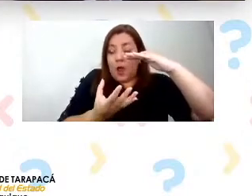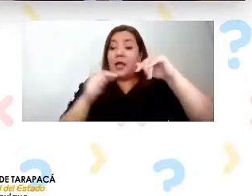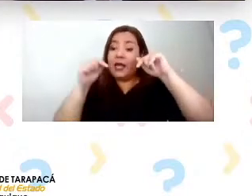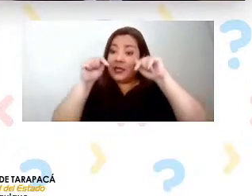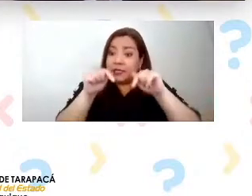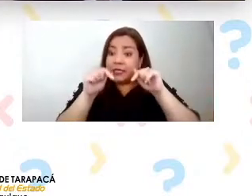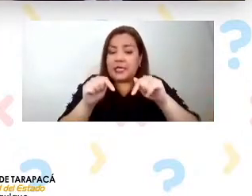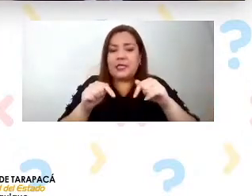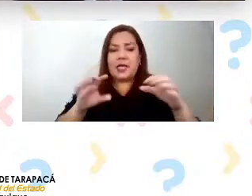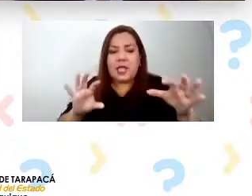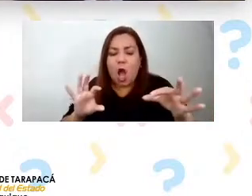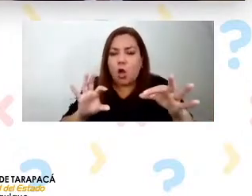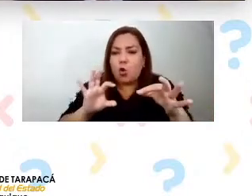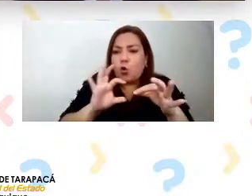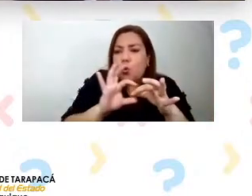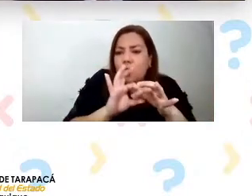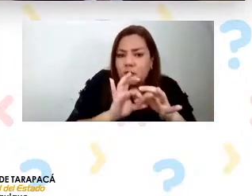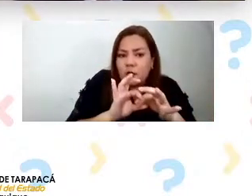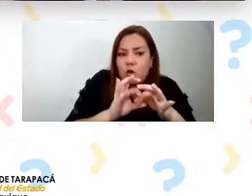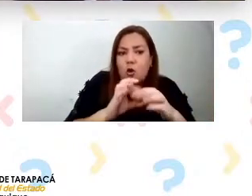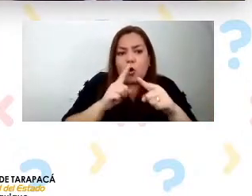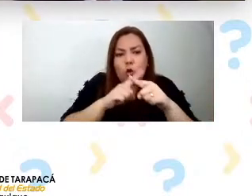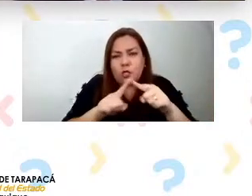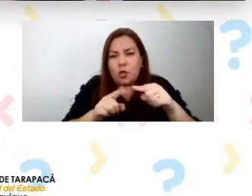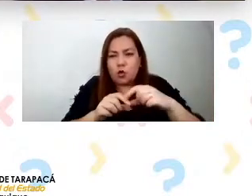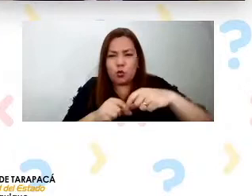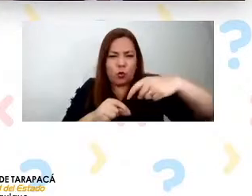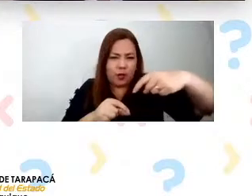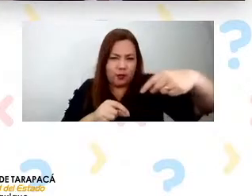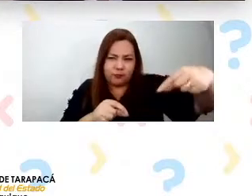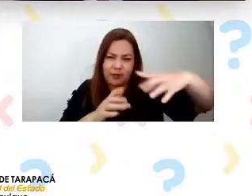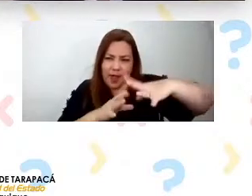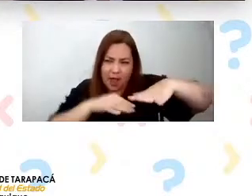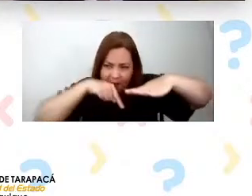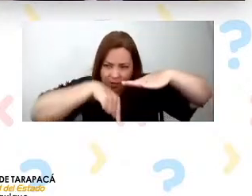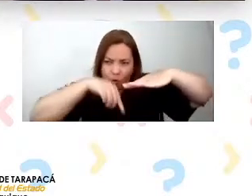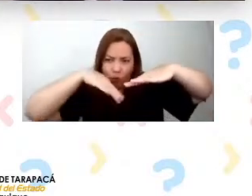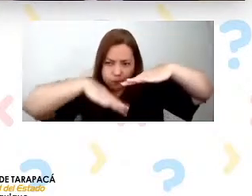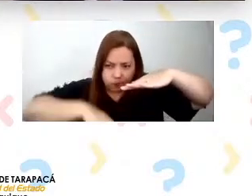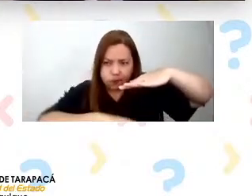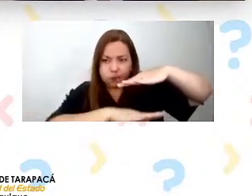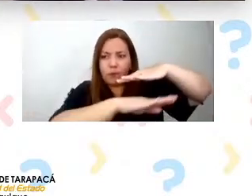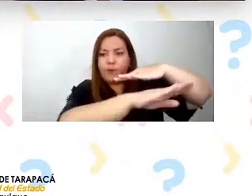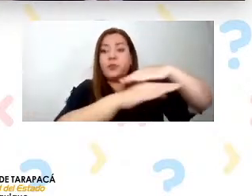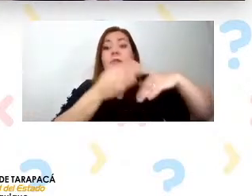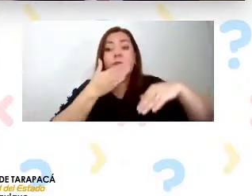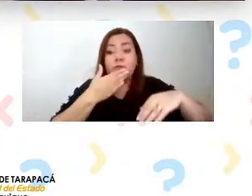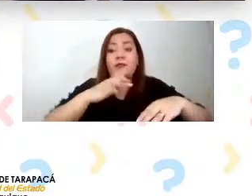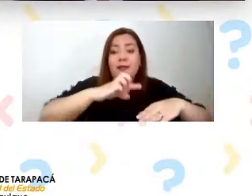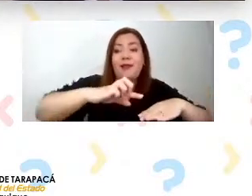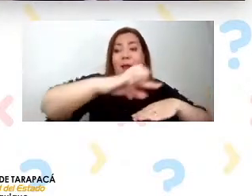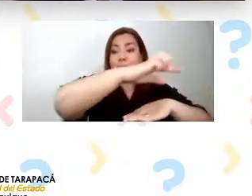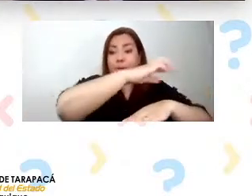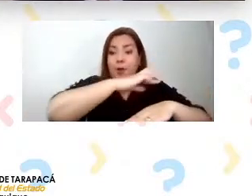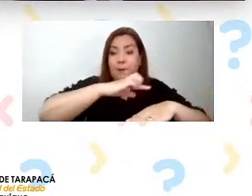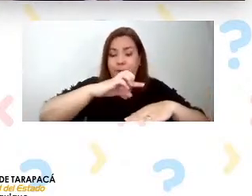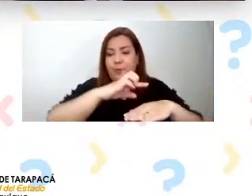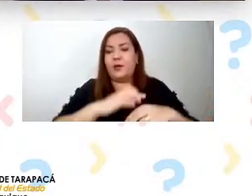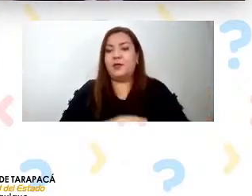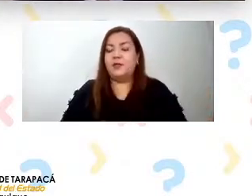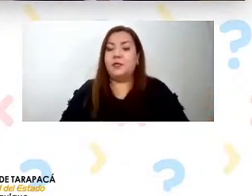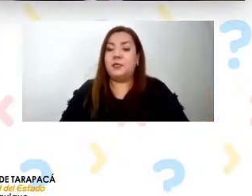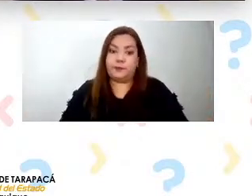estaría conectado, ¿no es cierto?, con este otro gran acuífero que estaría en la Pampa del Tamaruga. Y, ¿no es cierto?,